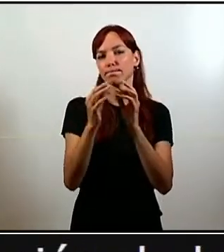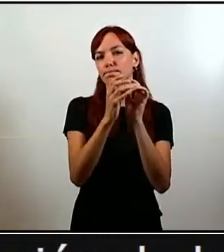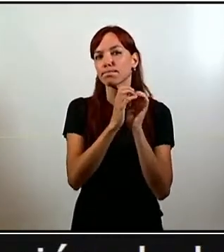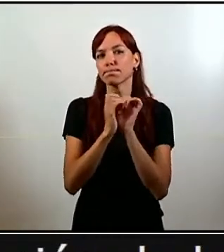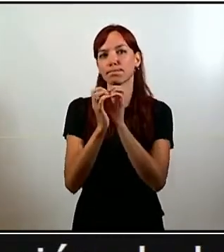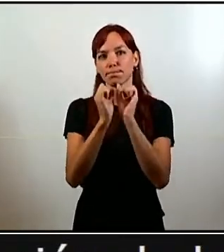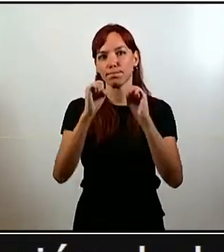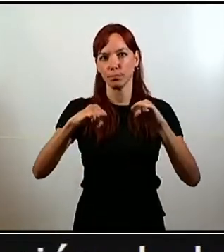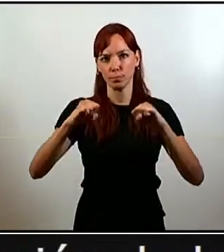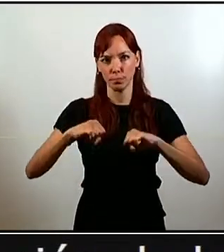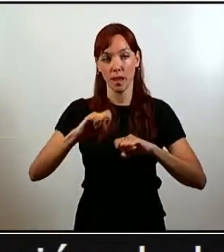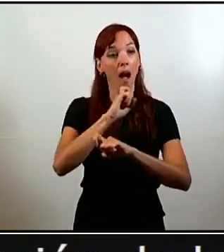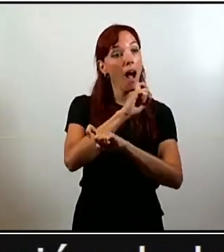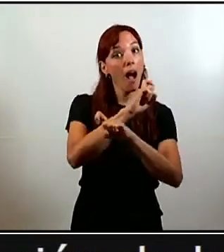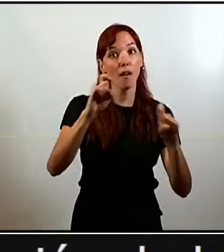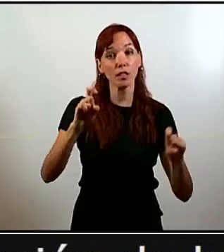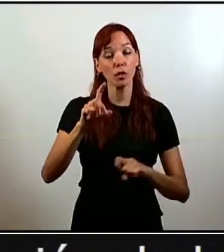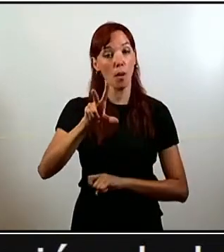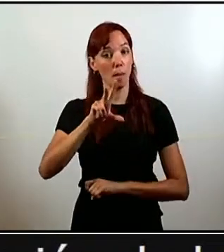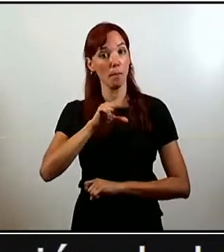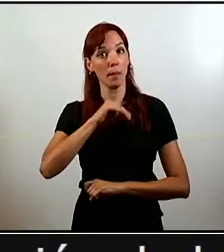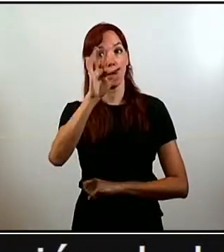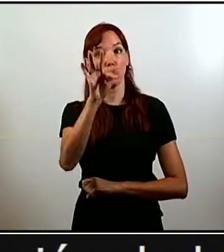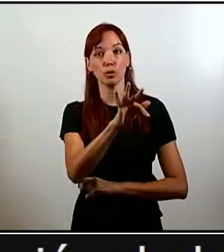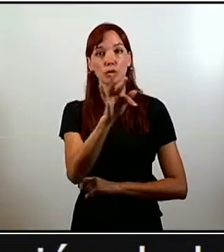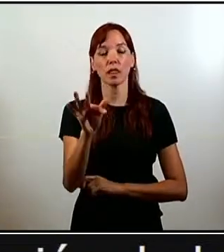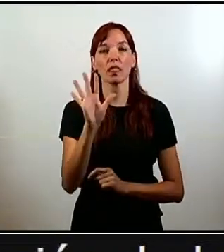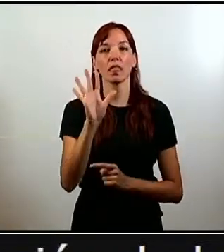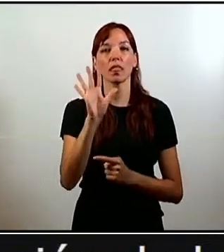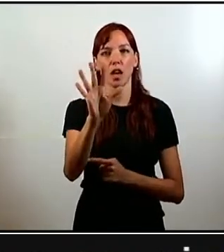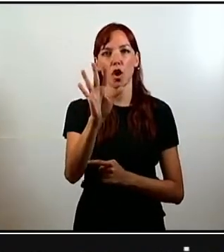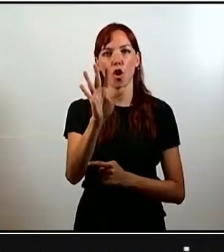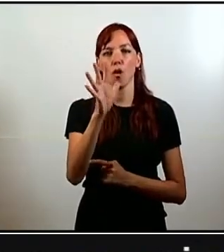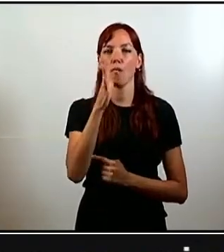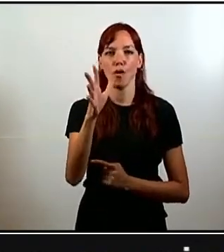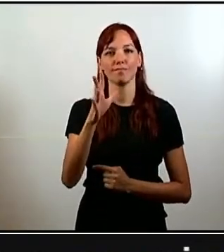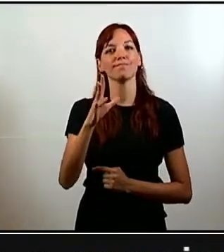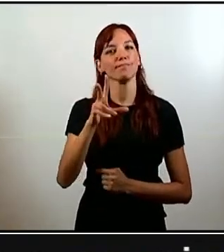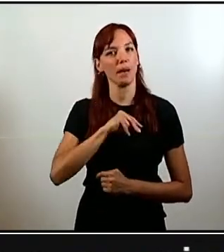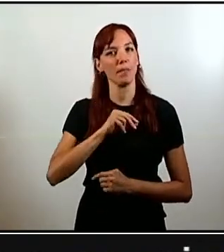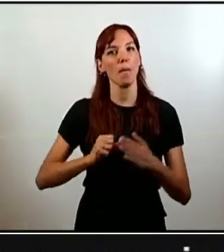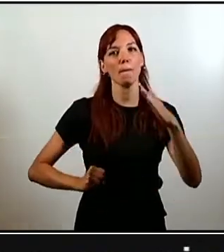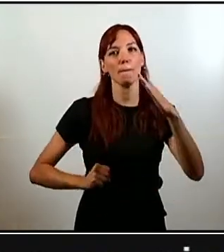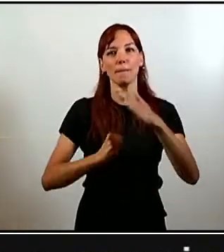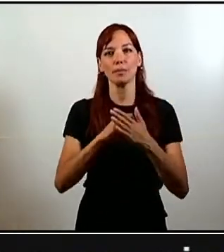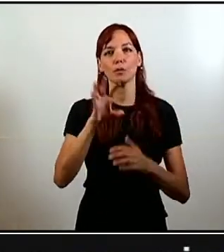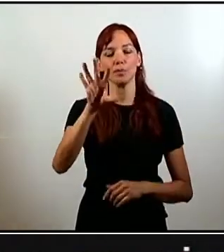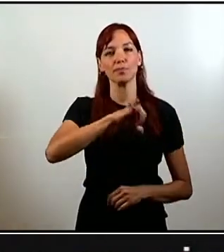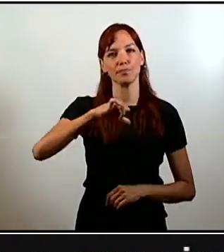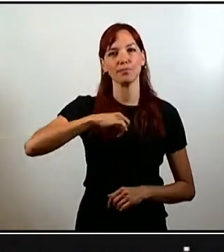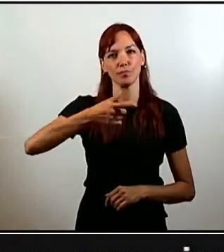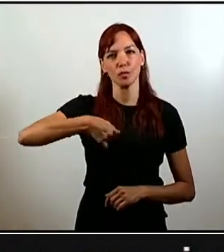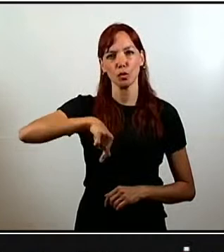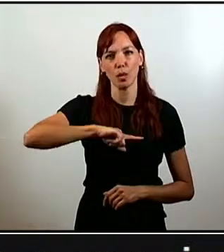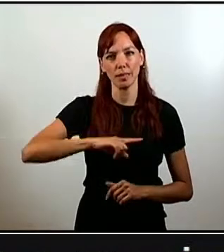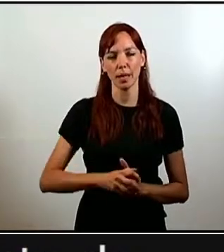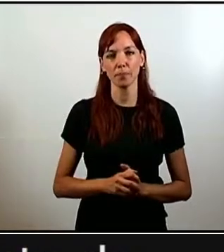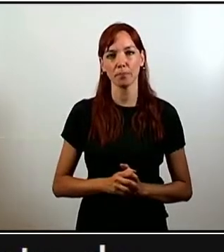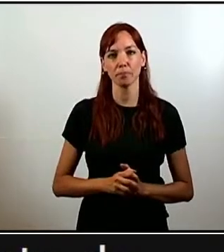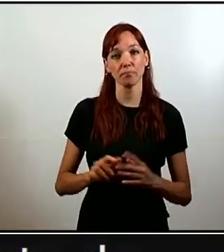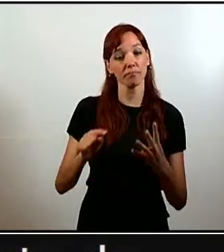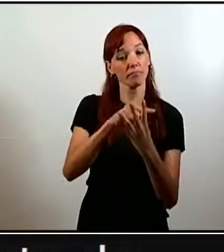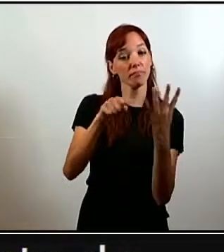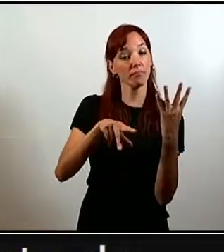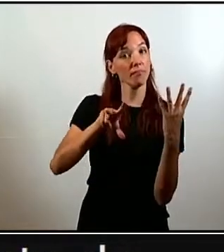que van a ser 5 los galardonados con el máximo reconocimiento de nuestra comunidad autónoma. 4